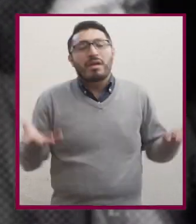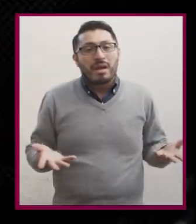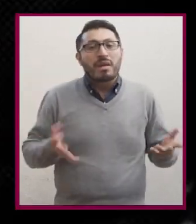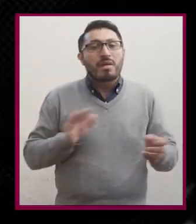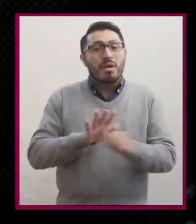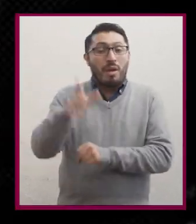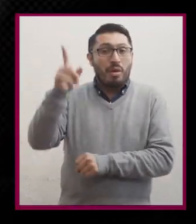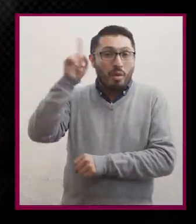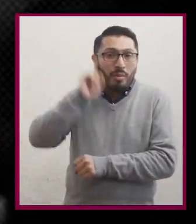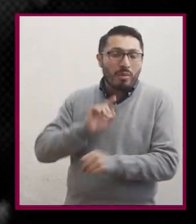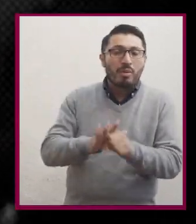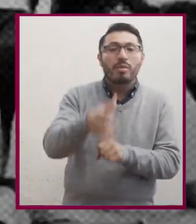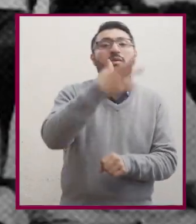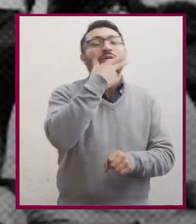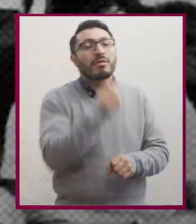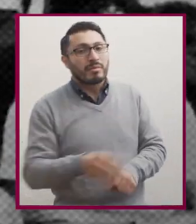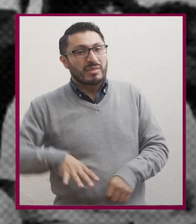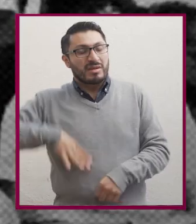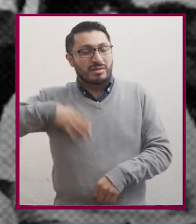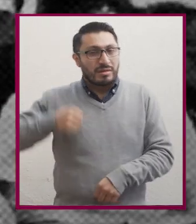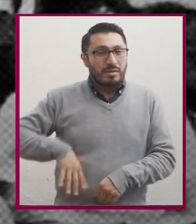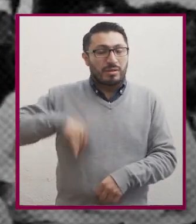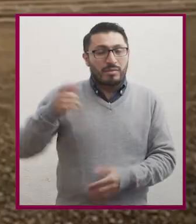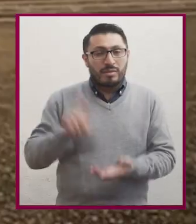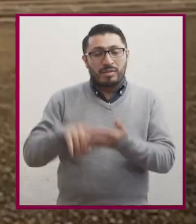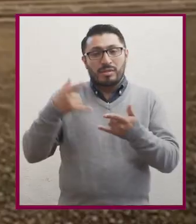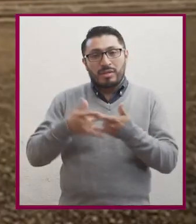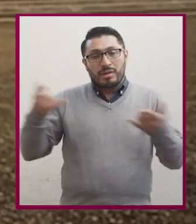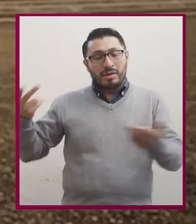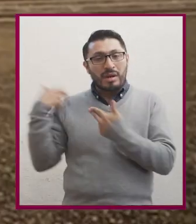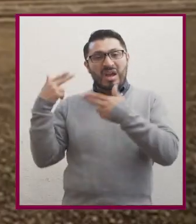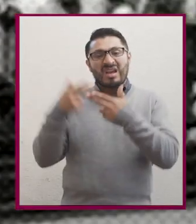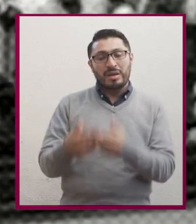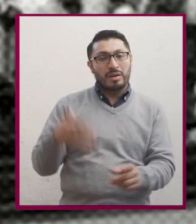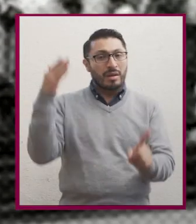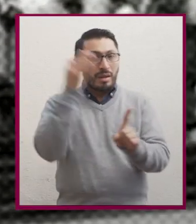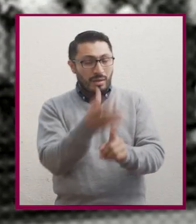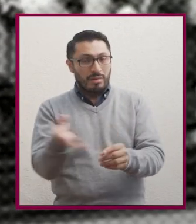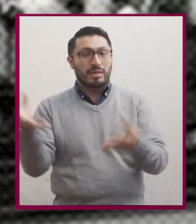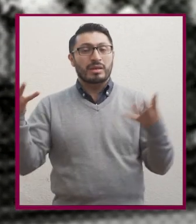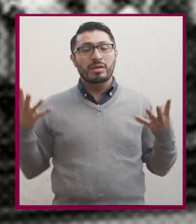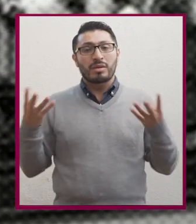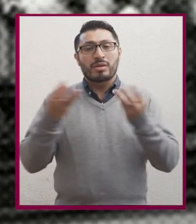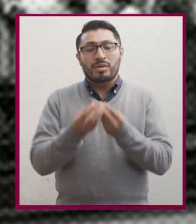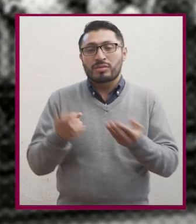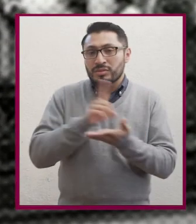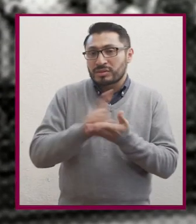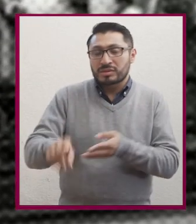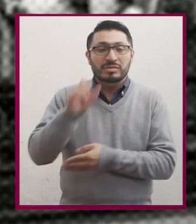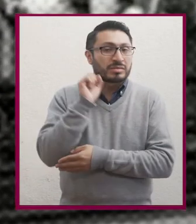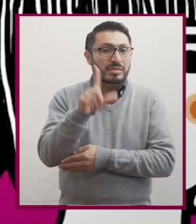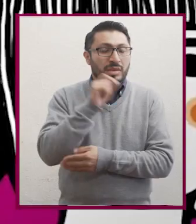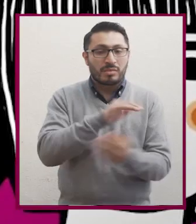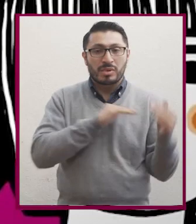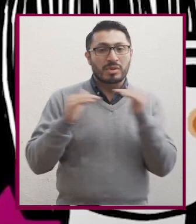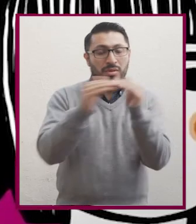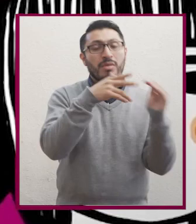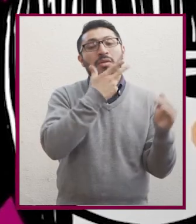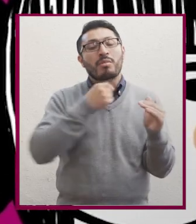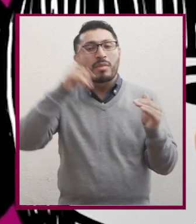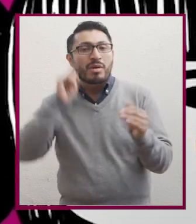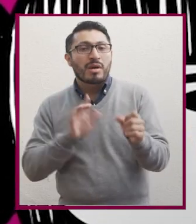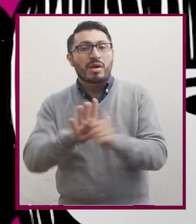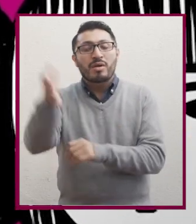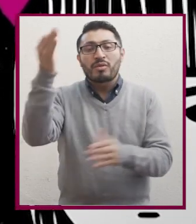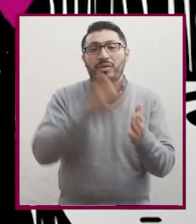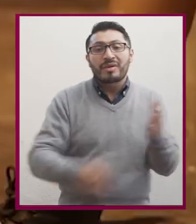mujeres y qué hombres han luchado a lo largo de la historia para, poco a poco, ganar los derechos que hoy tienen las mujeres? ¿Qué camino